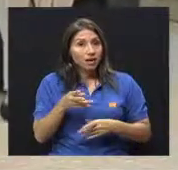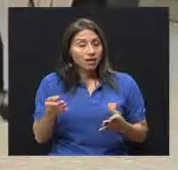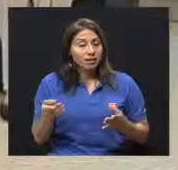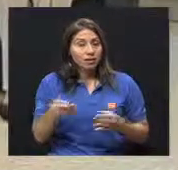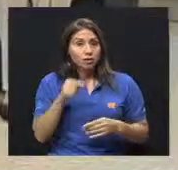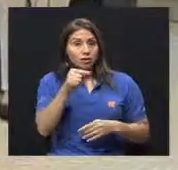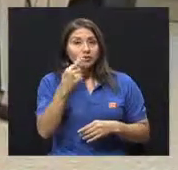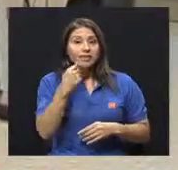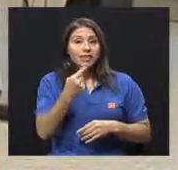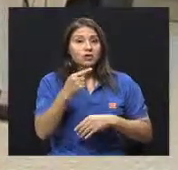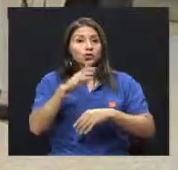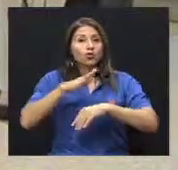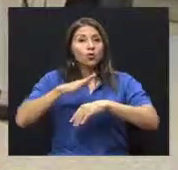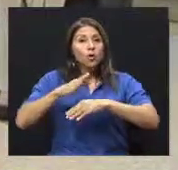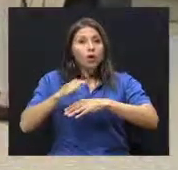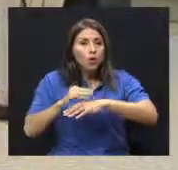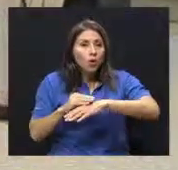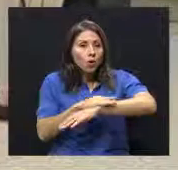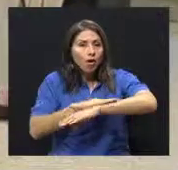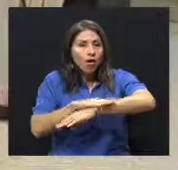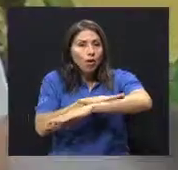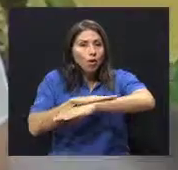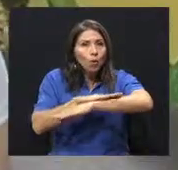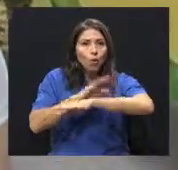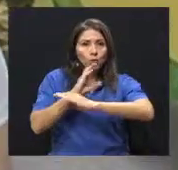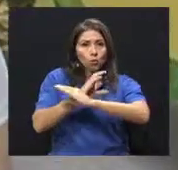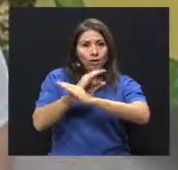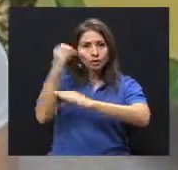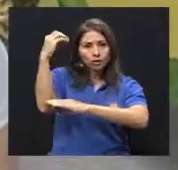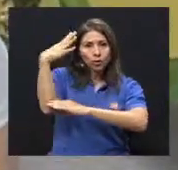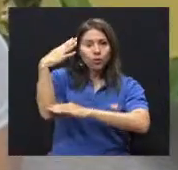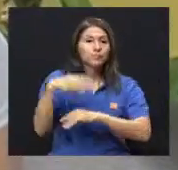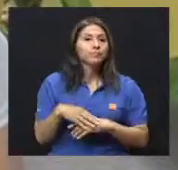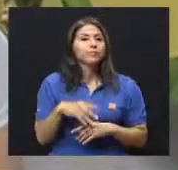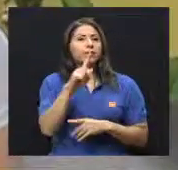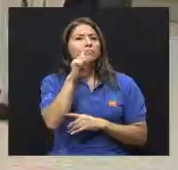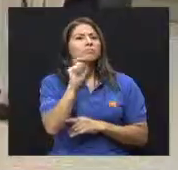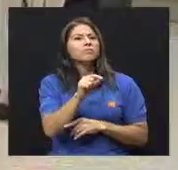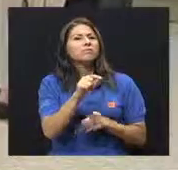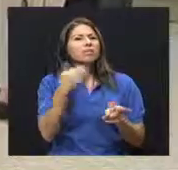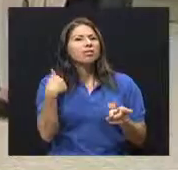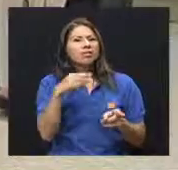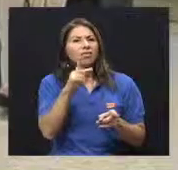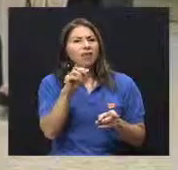el... Y lo que vos habías dicho, el bloqueador. El bloqueador. Y, ¿y vos, Derek?